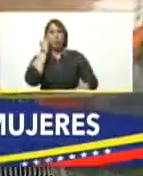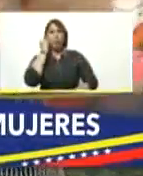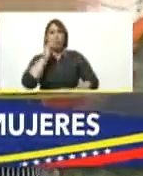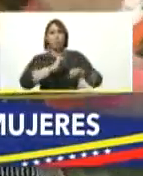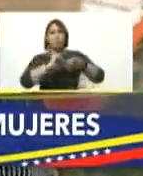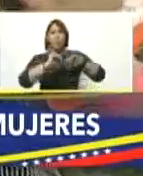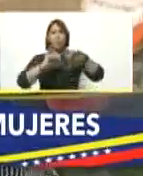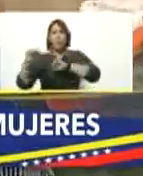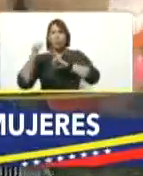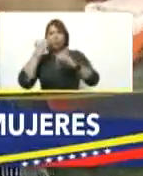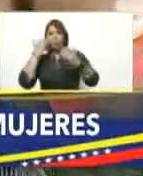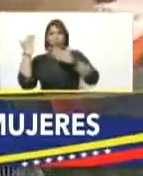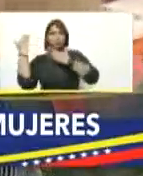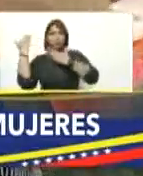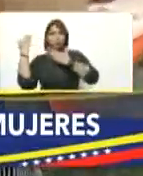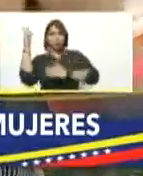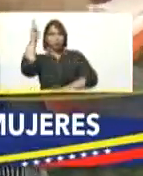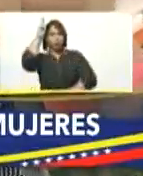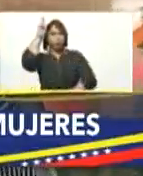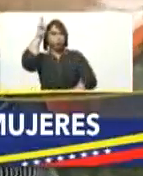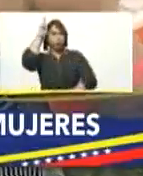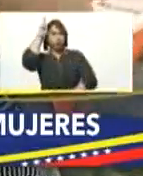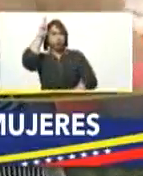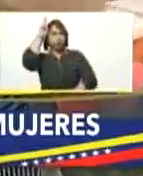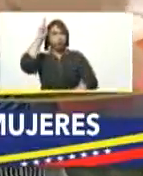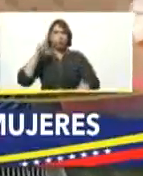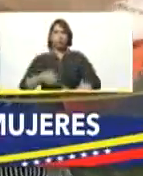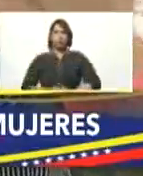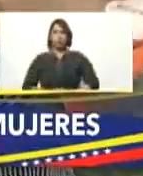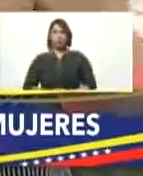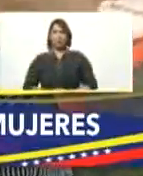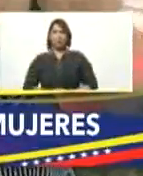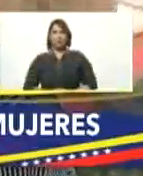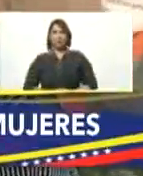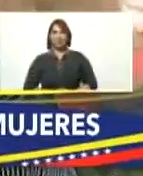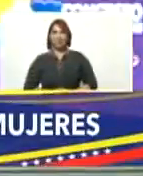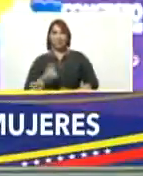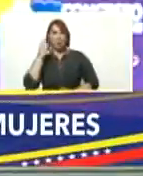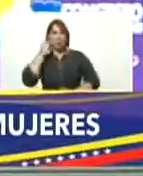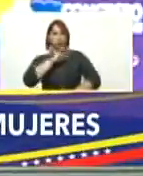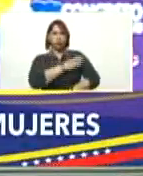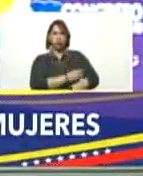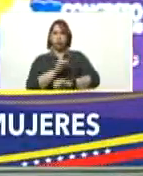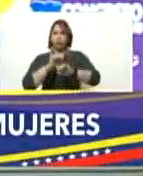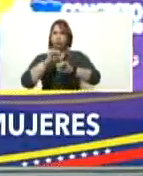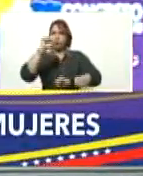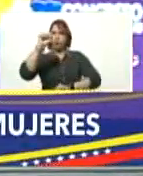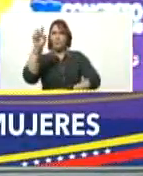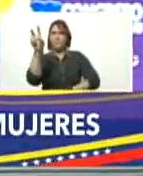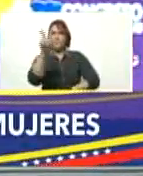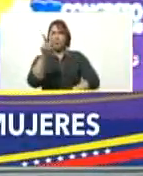movimiento aborigen y feminista de Venezuela,